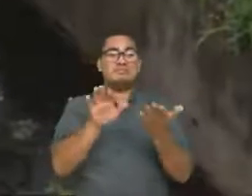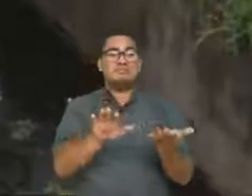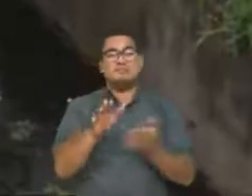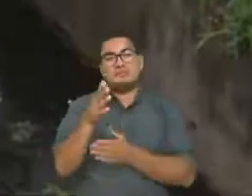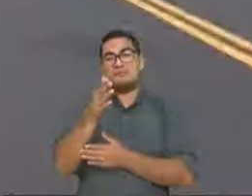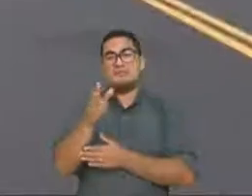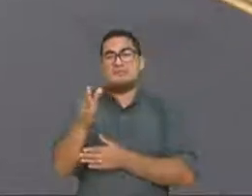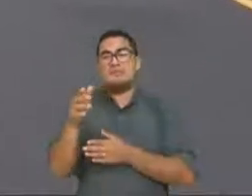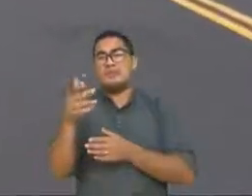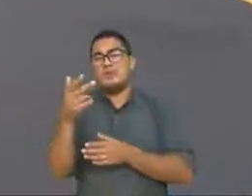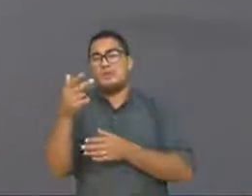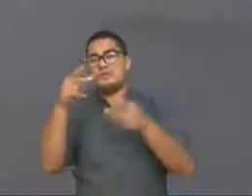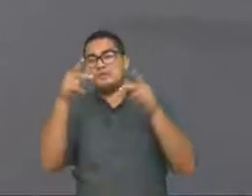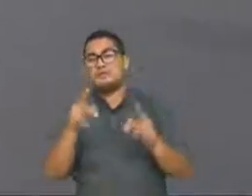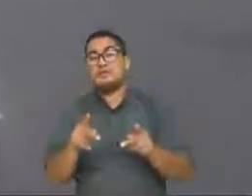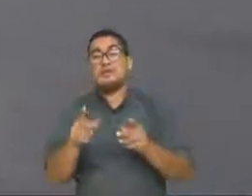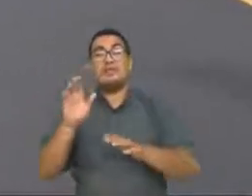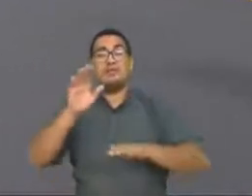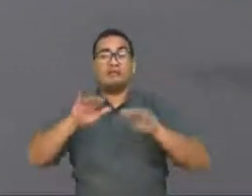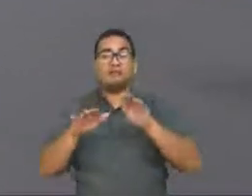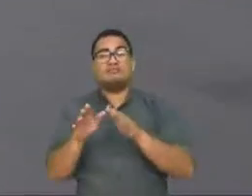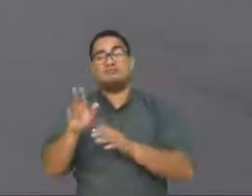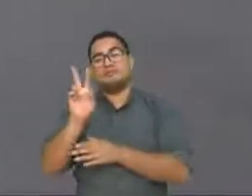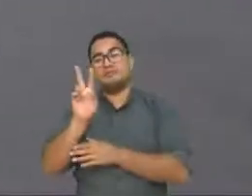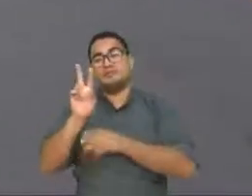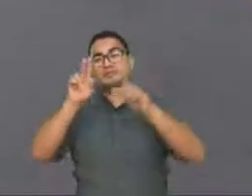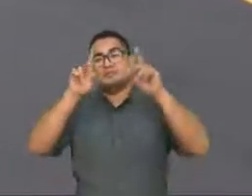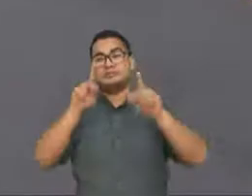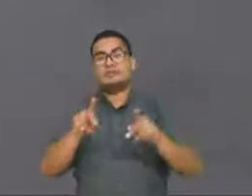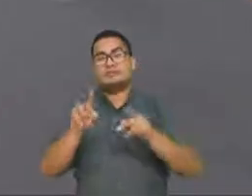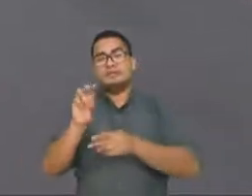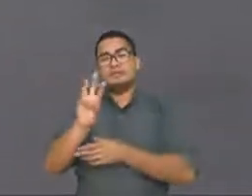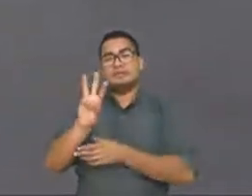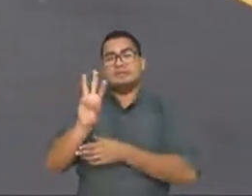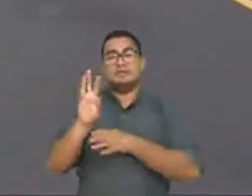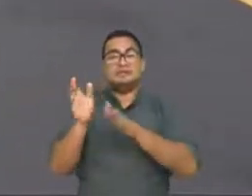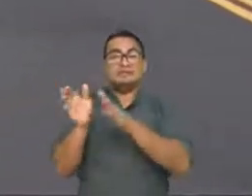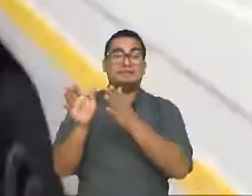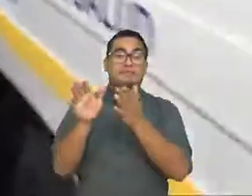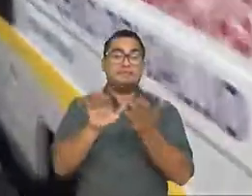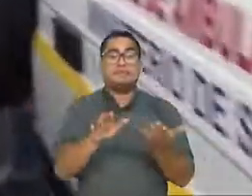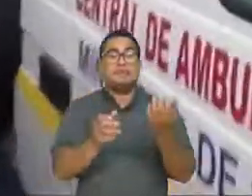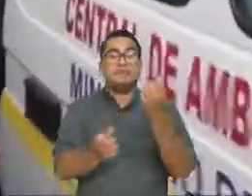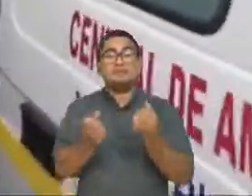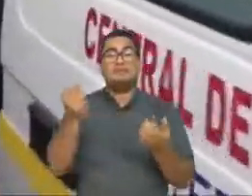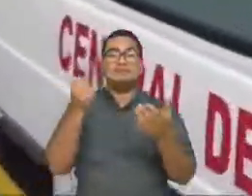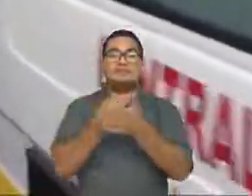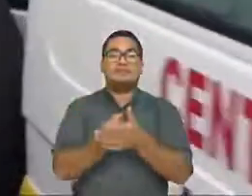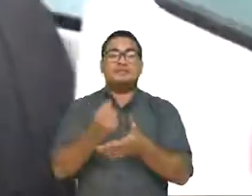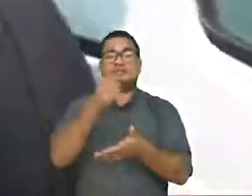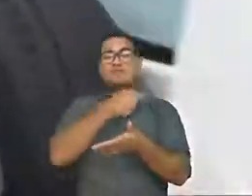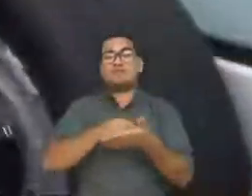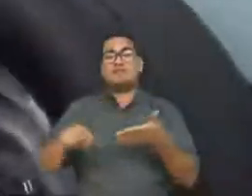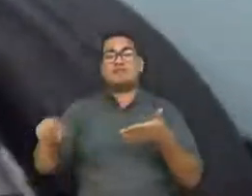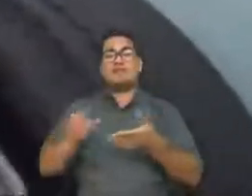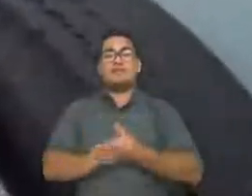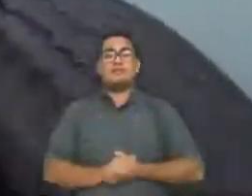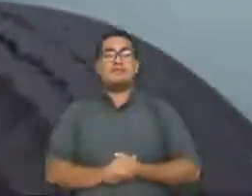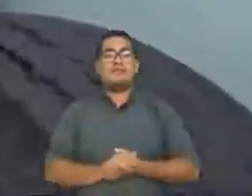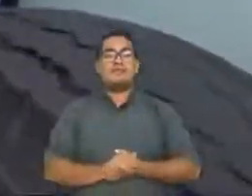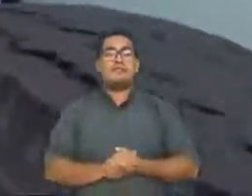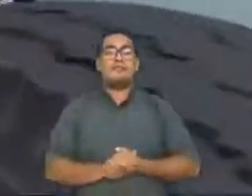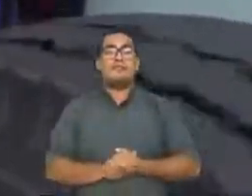o los 8. A veces hay 2, 3 muertos por accidentes de tránsito en una semana.